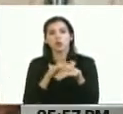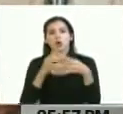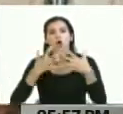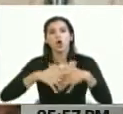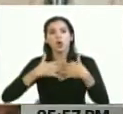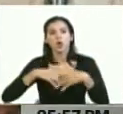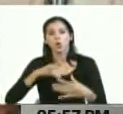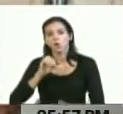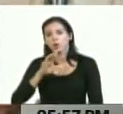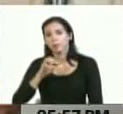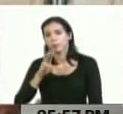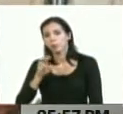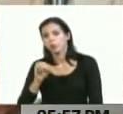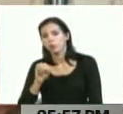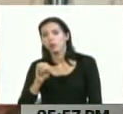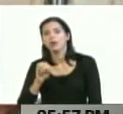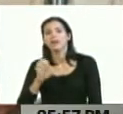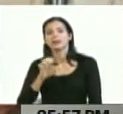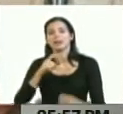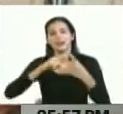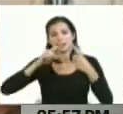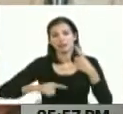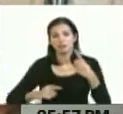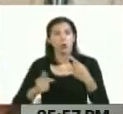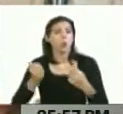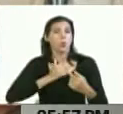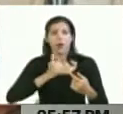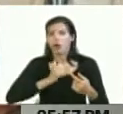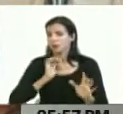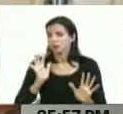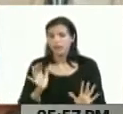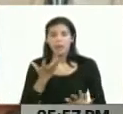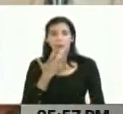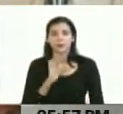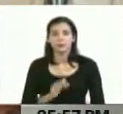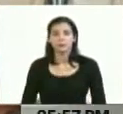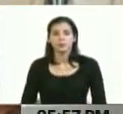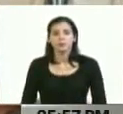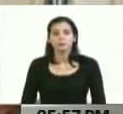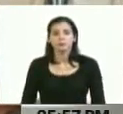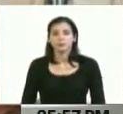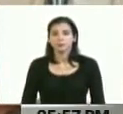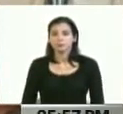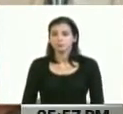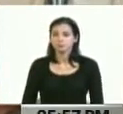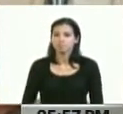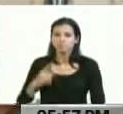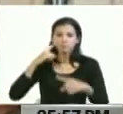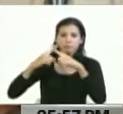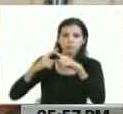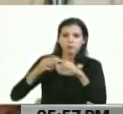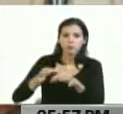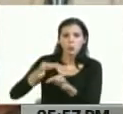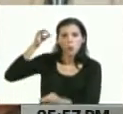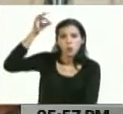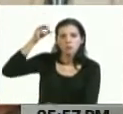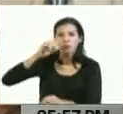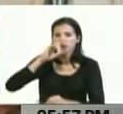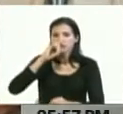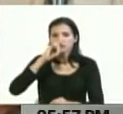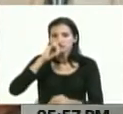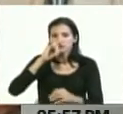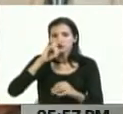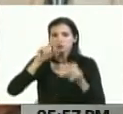cualquier autoridad, cualquier organismo de seguridad del Estado ya está al tanto de que cualquier manipulación que ellos vean a nivel de postes, tanquillas,